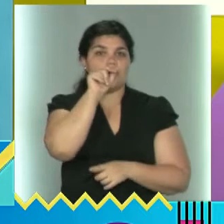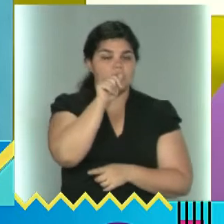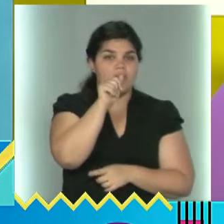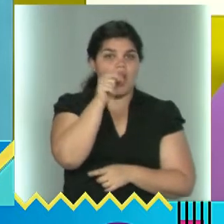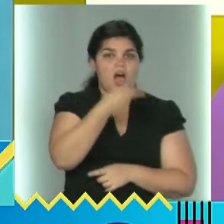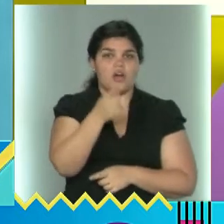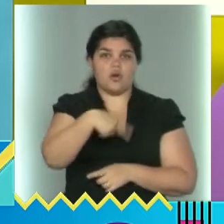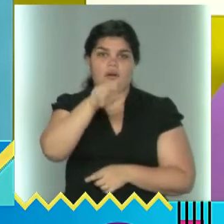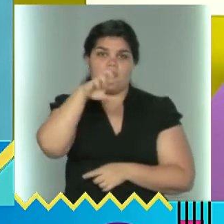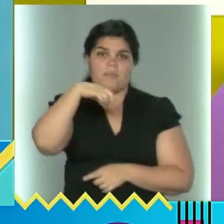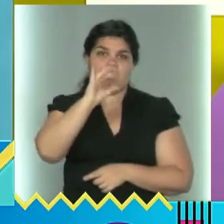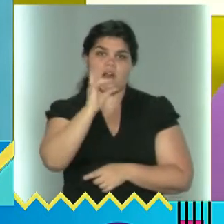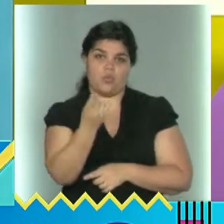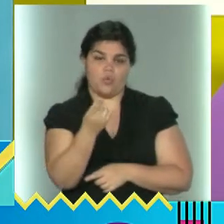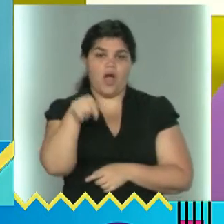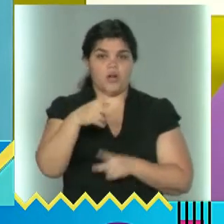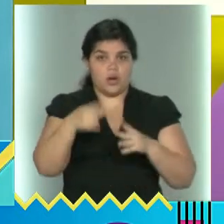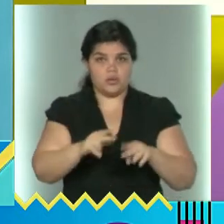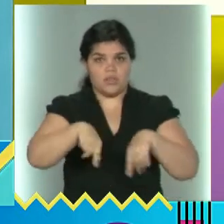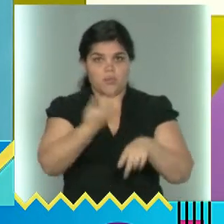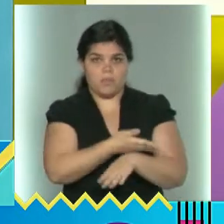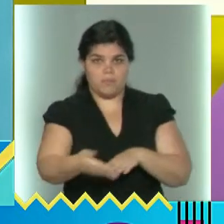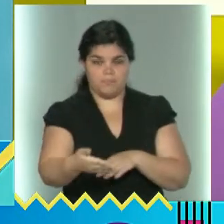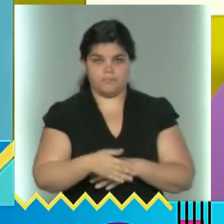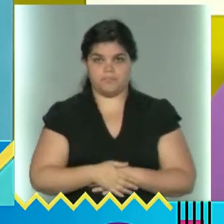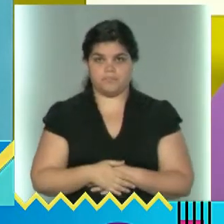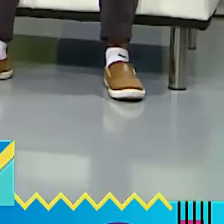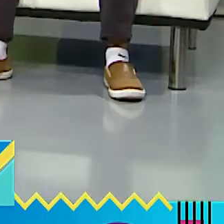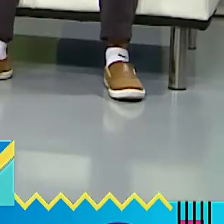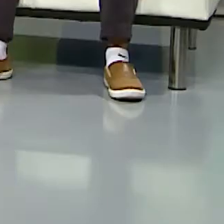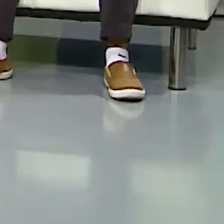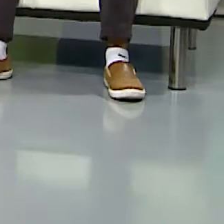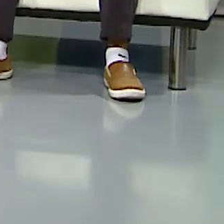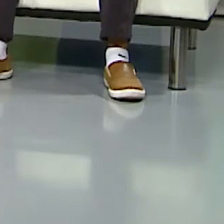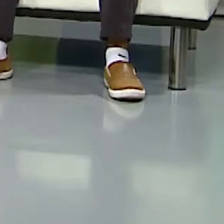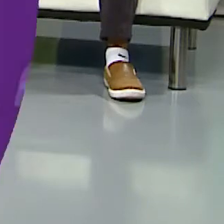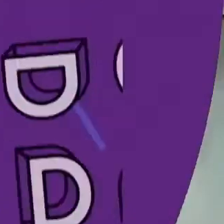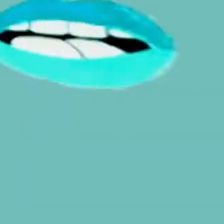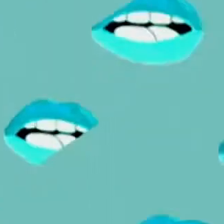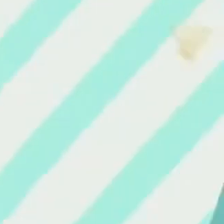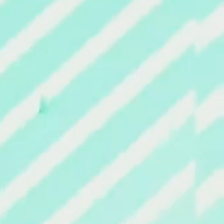como @dpsenalú. Un pequeño corte y enseguida continuamos con más Distintos Parecidos.